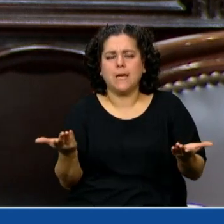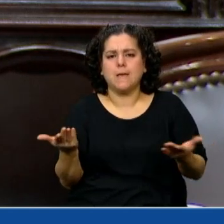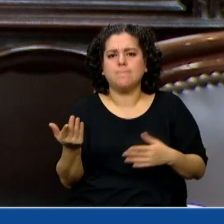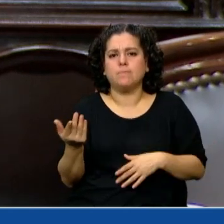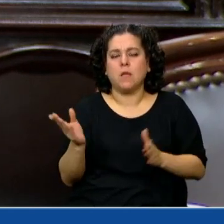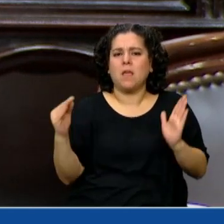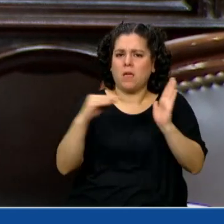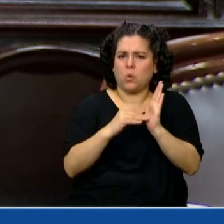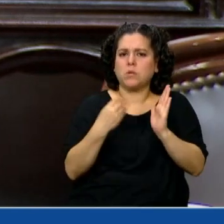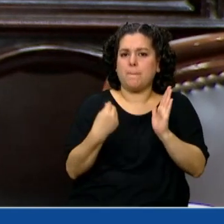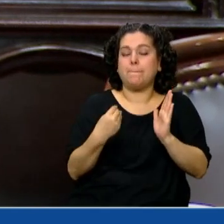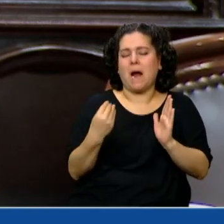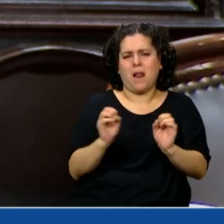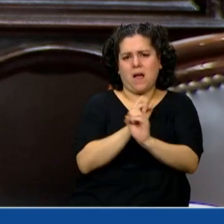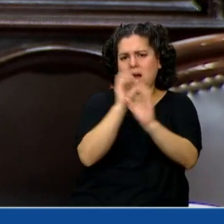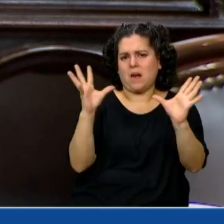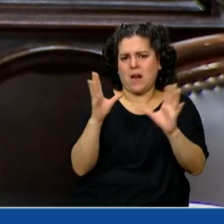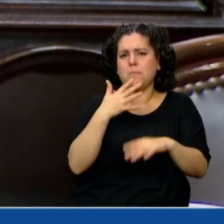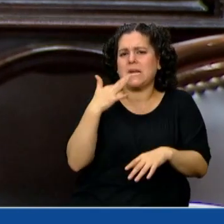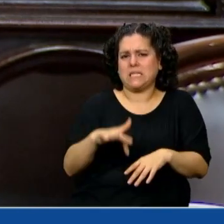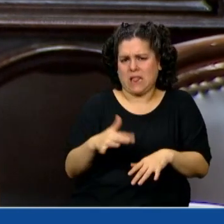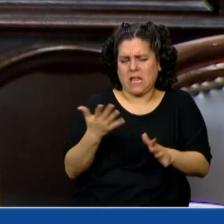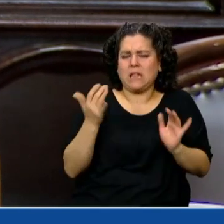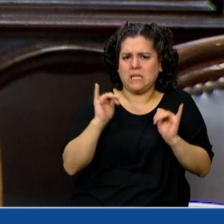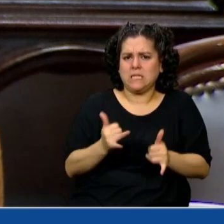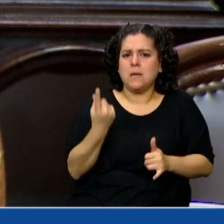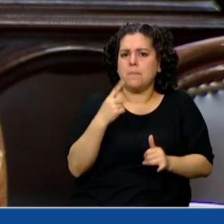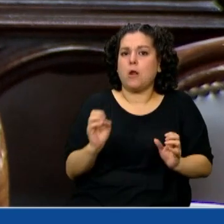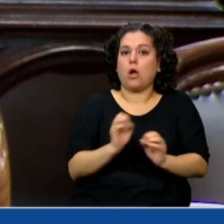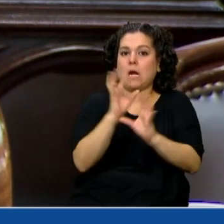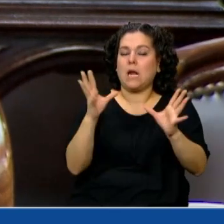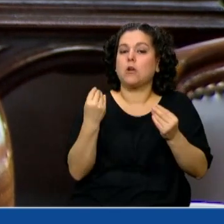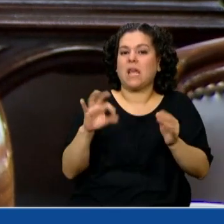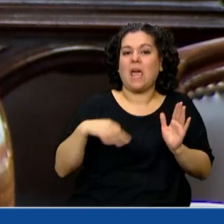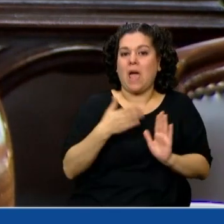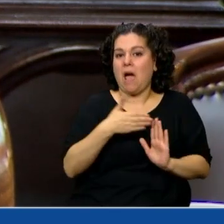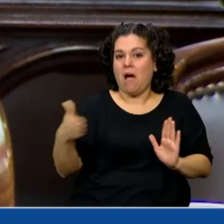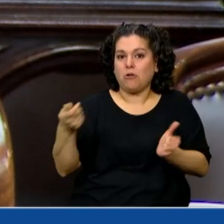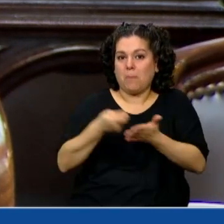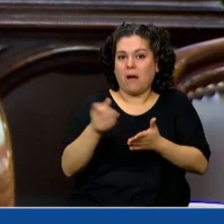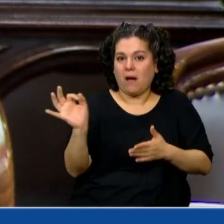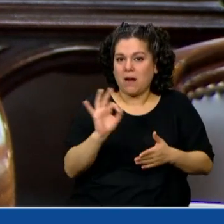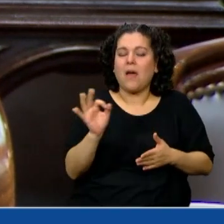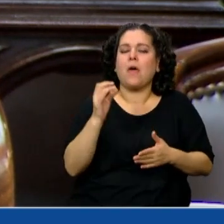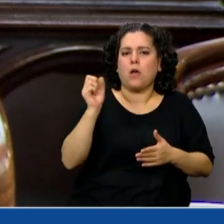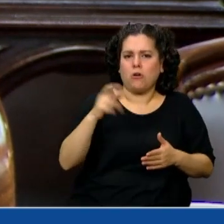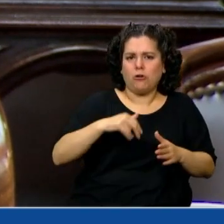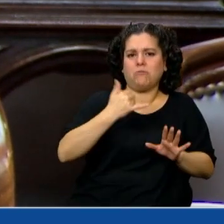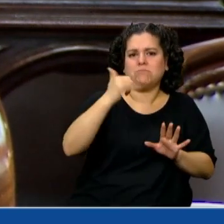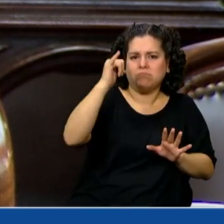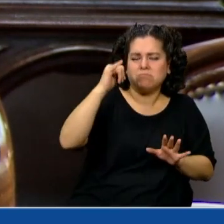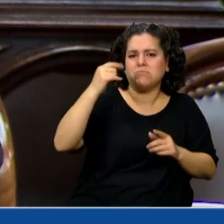la inclusión para que quede claro, se entiende, pero para que quede claro que el año de gracia sea de capital e intereses,